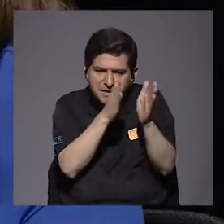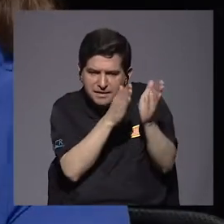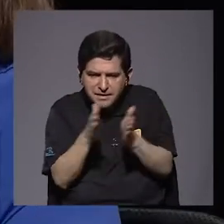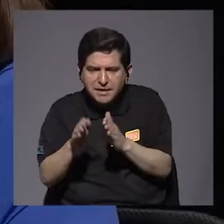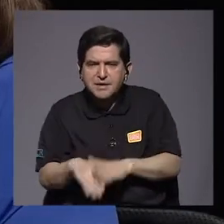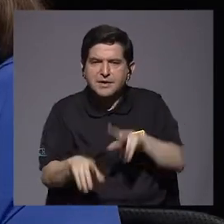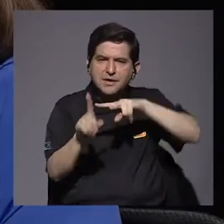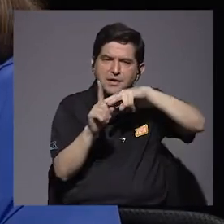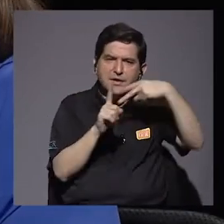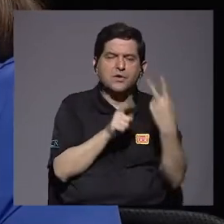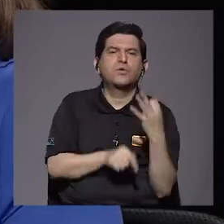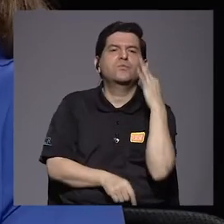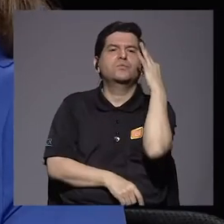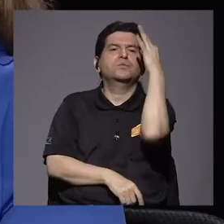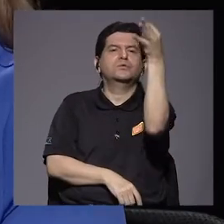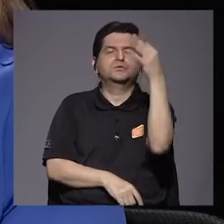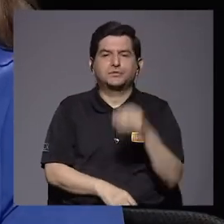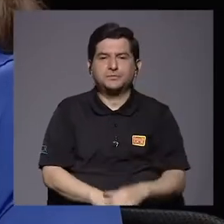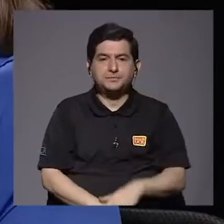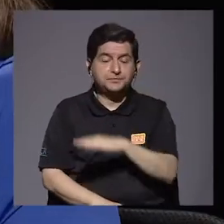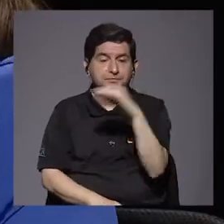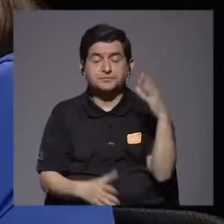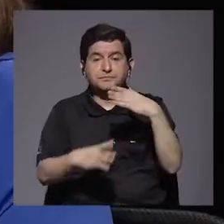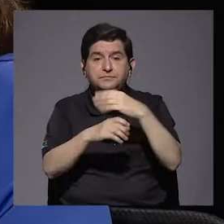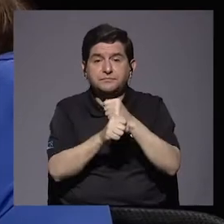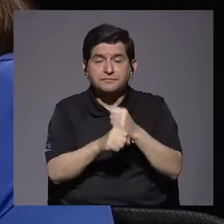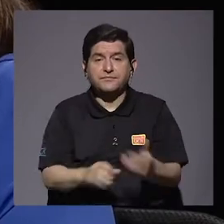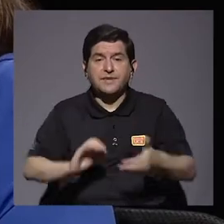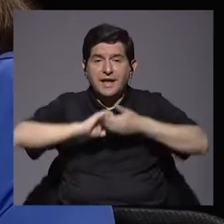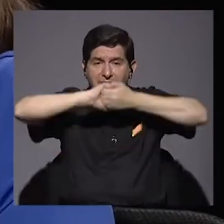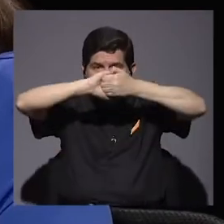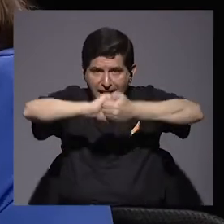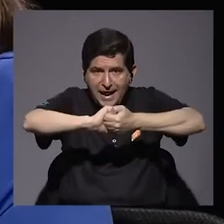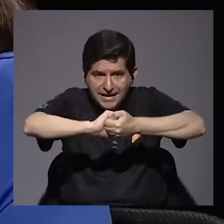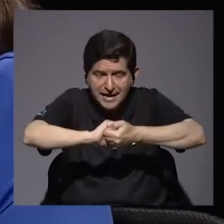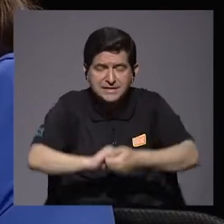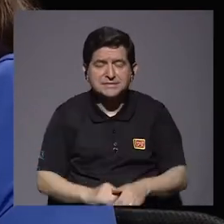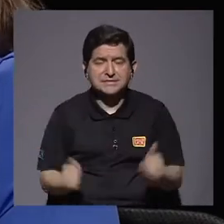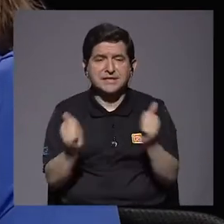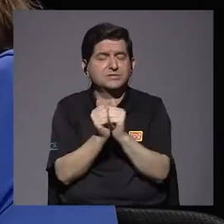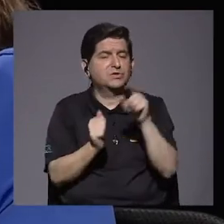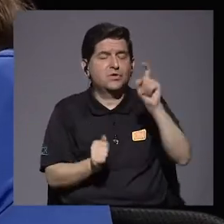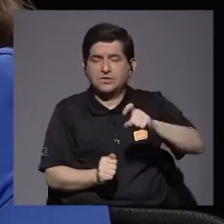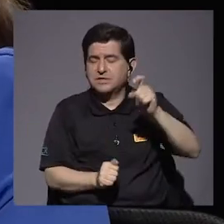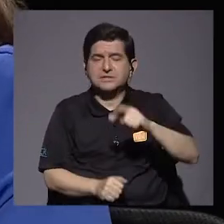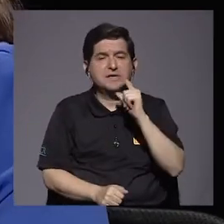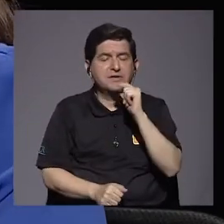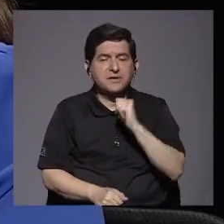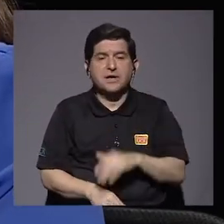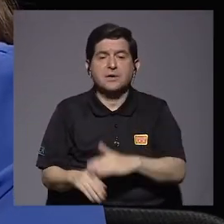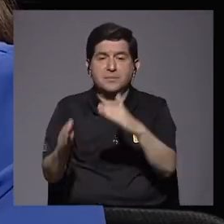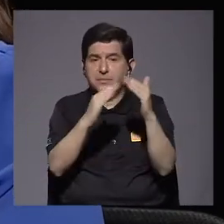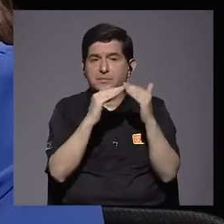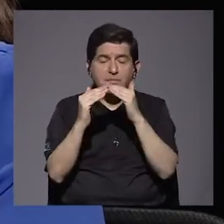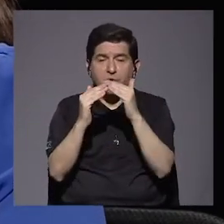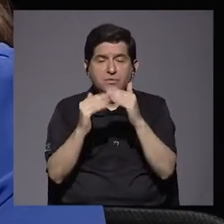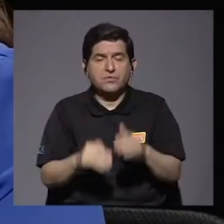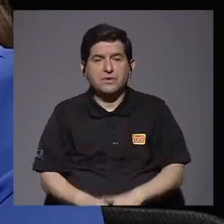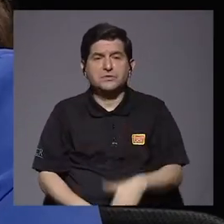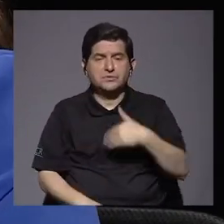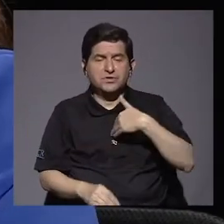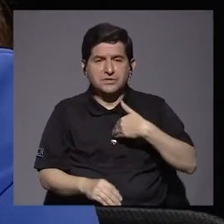con una visión de futuro, y hay que hacer las alianzas con quien haya que hacerlas para dotar a la población